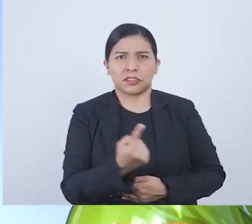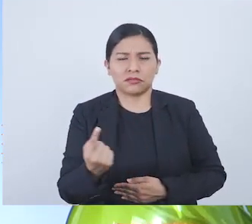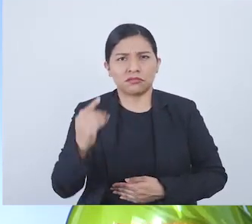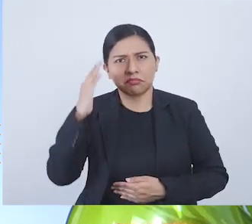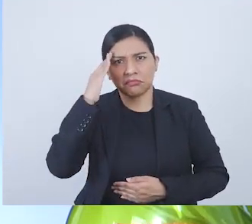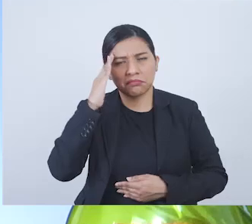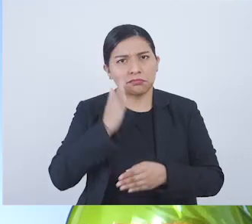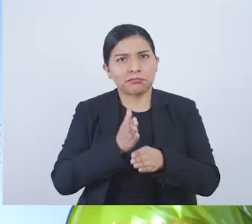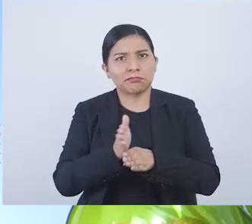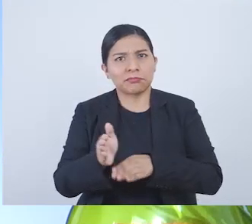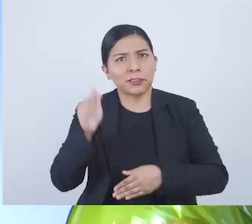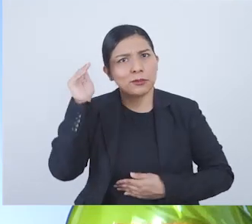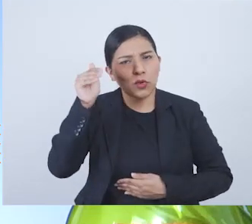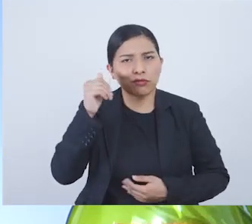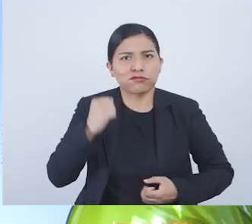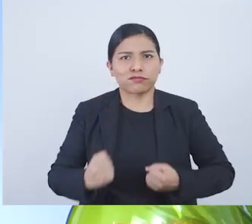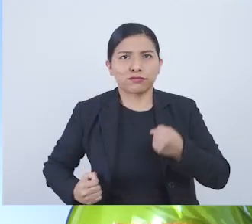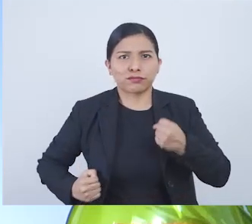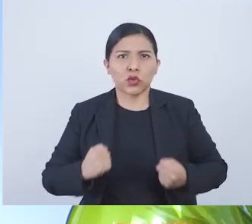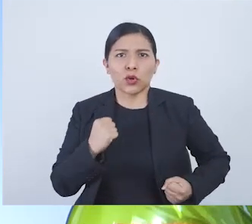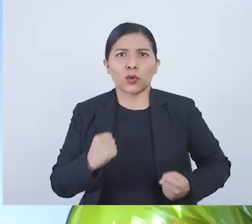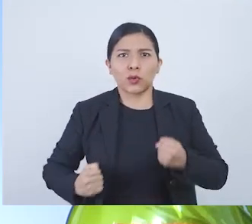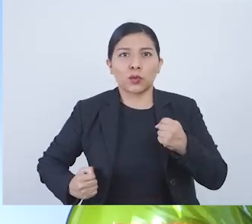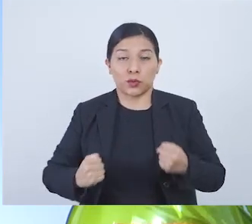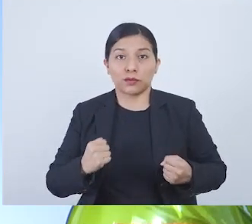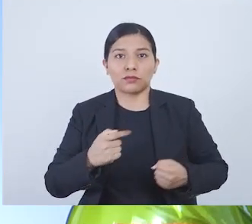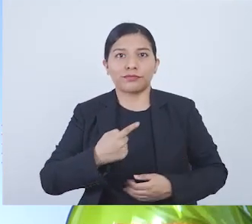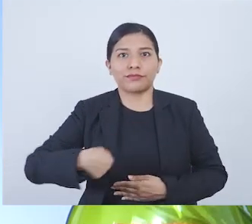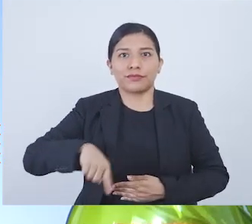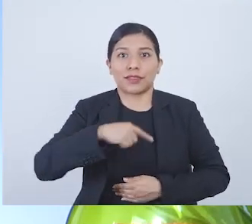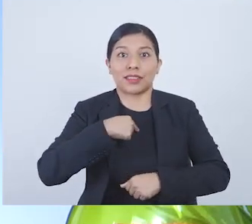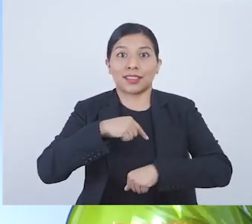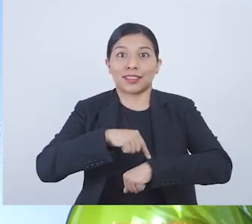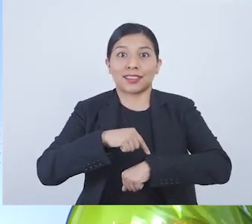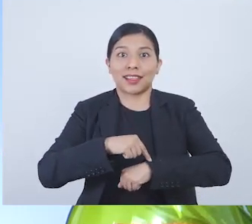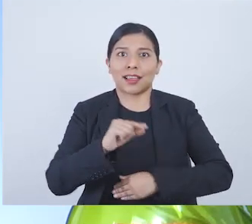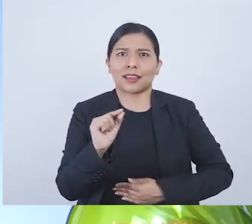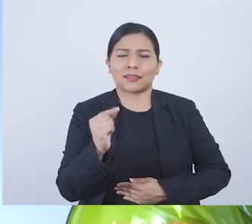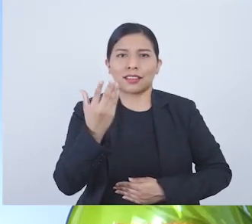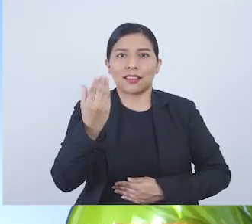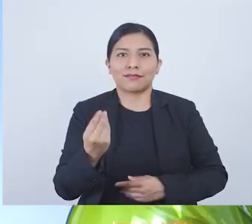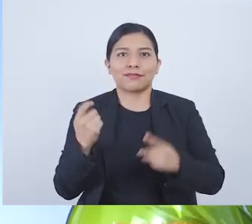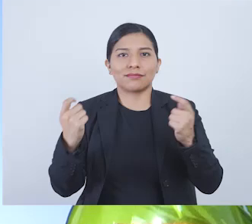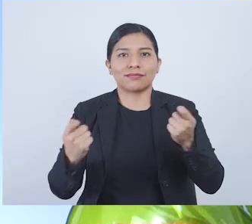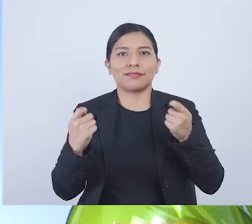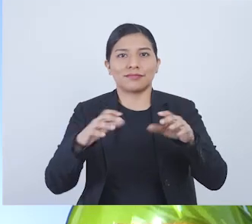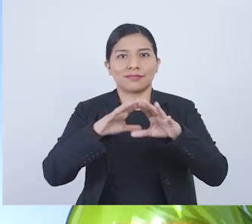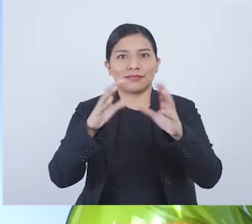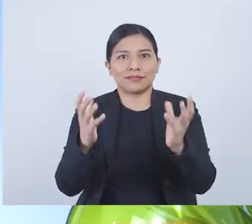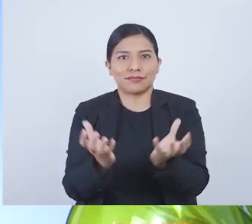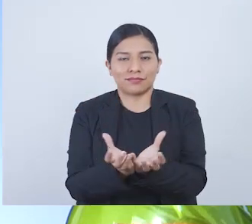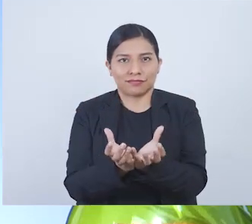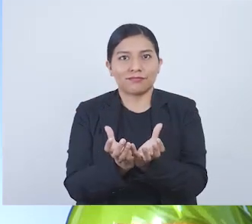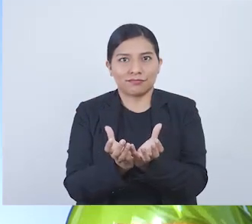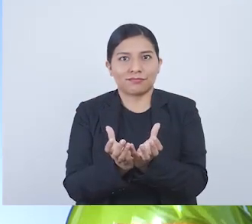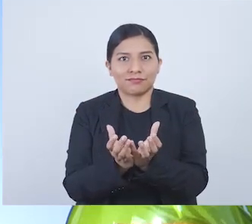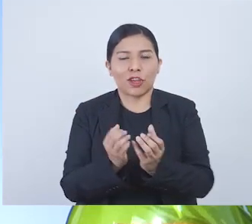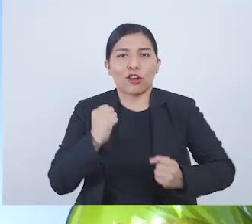área de educación física, pues estamos a unas horas de conmemorar el Día Mundial de la Educación